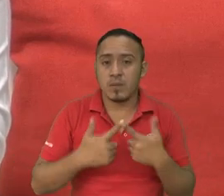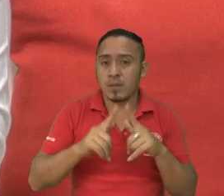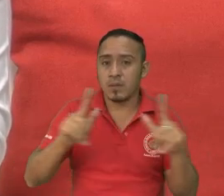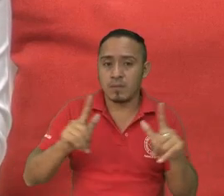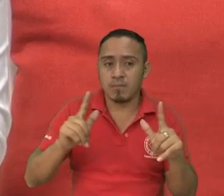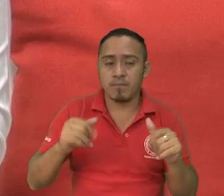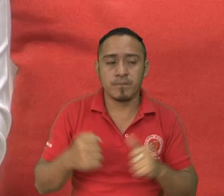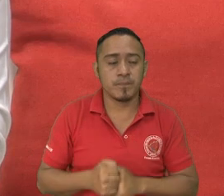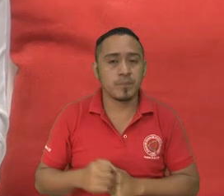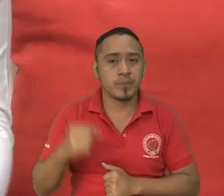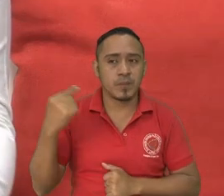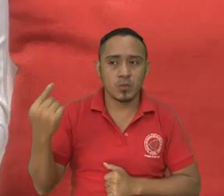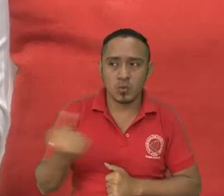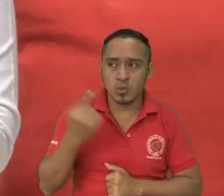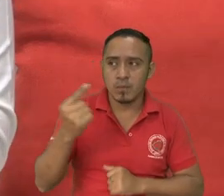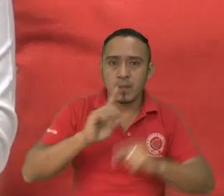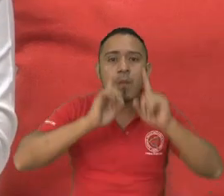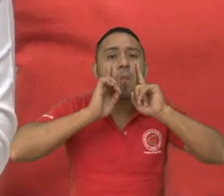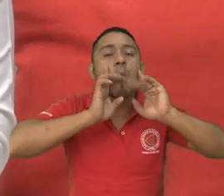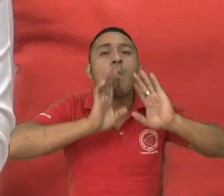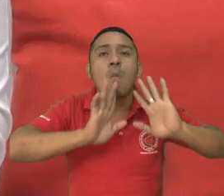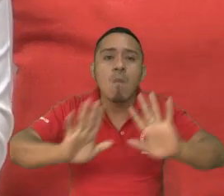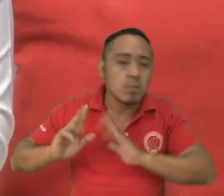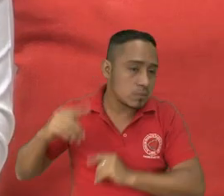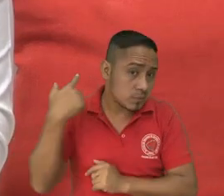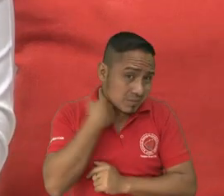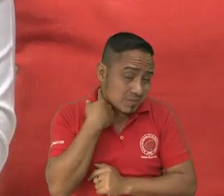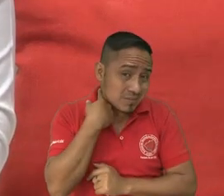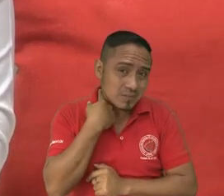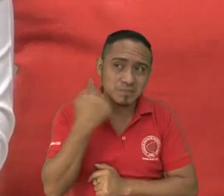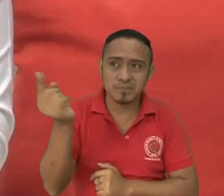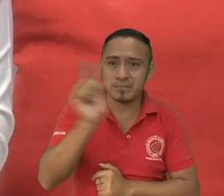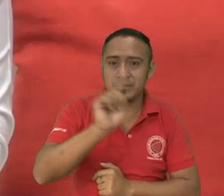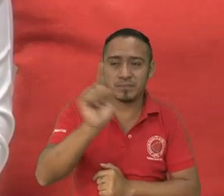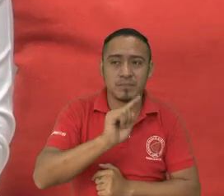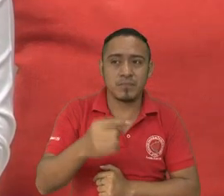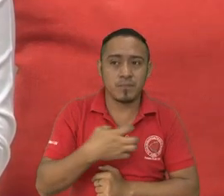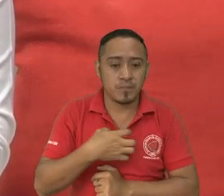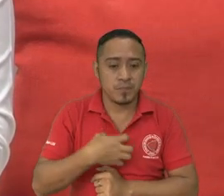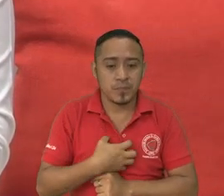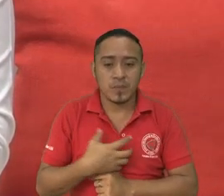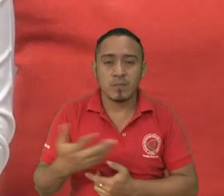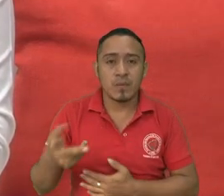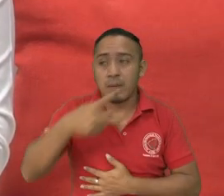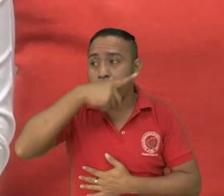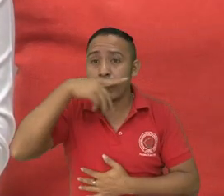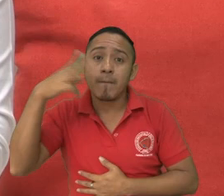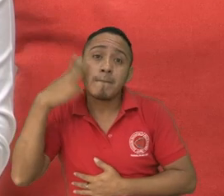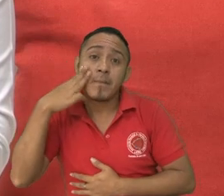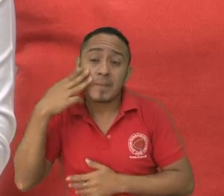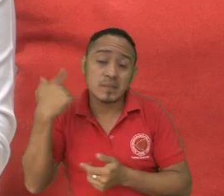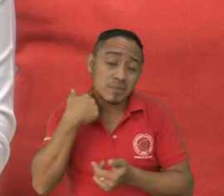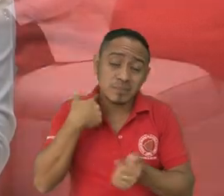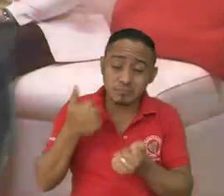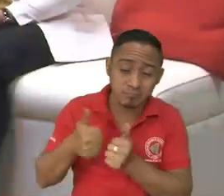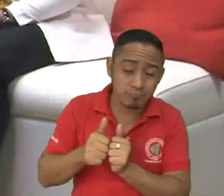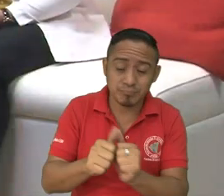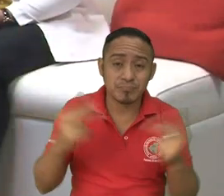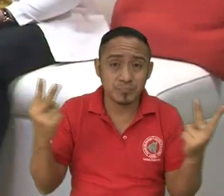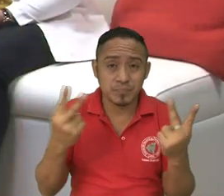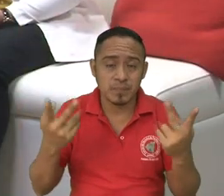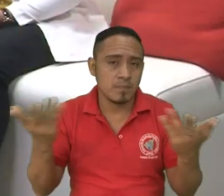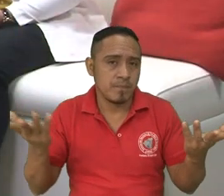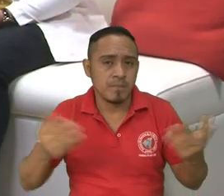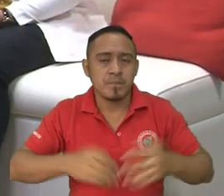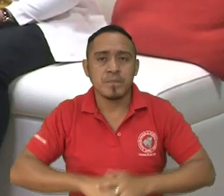independientes, no a ser sobreprotección toda la vida, uh-huh. porque no toda la vida van a tener a los padres. Ahora, este problema